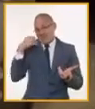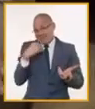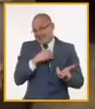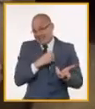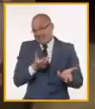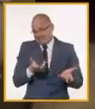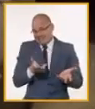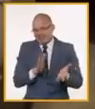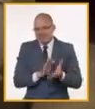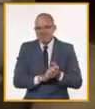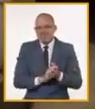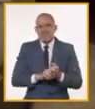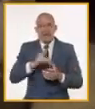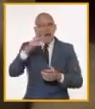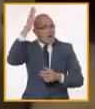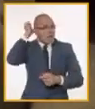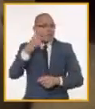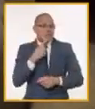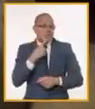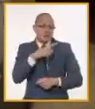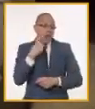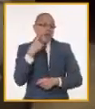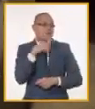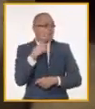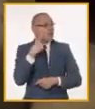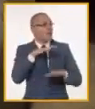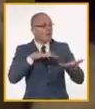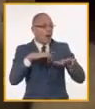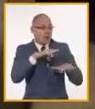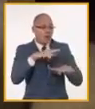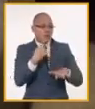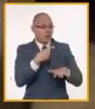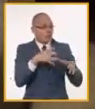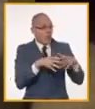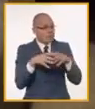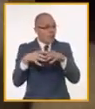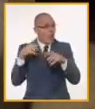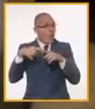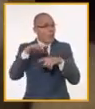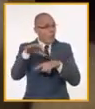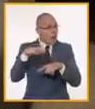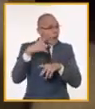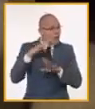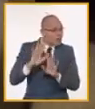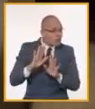porque vamos a salir de aquí, nos vamos de aquí, vamos para otro lado, vamos. Él me dijo